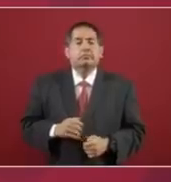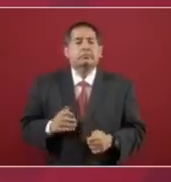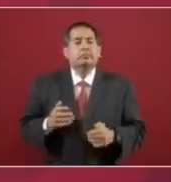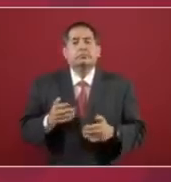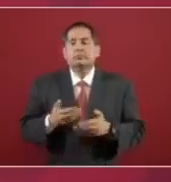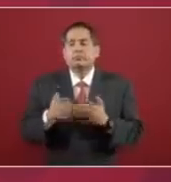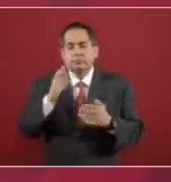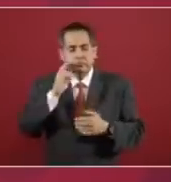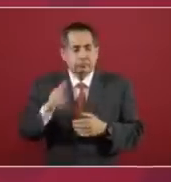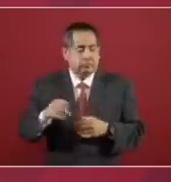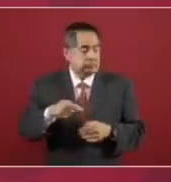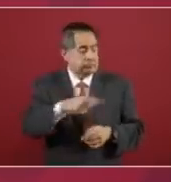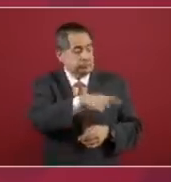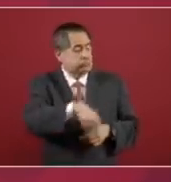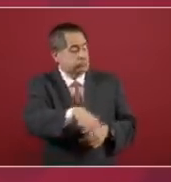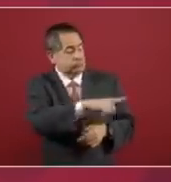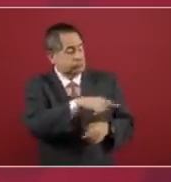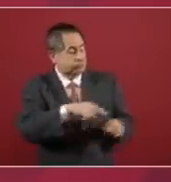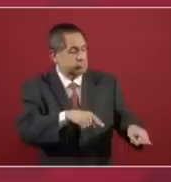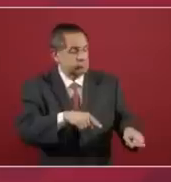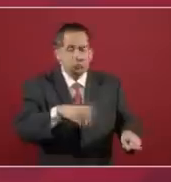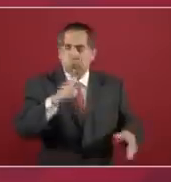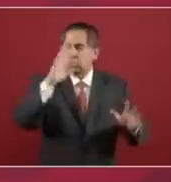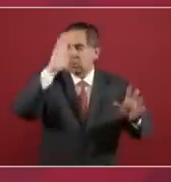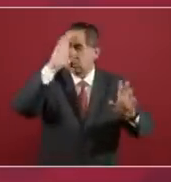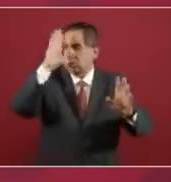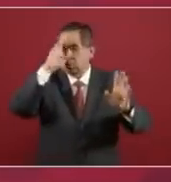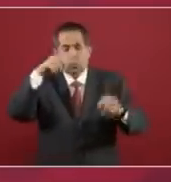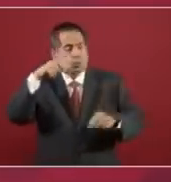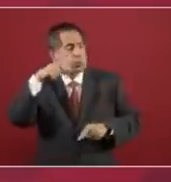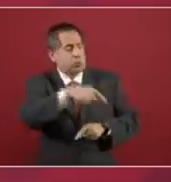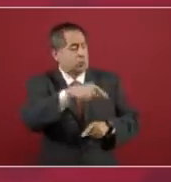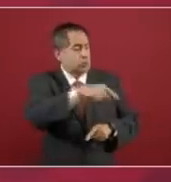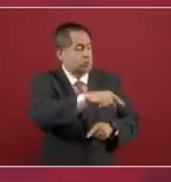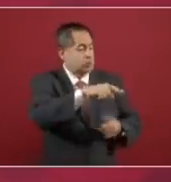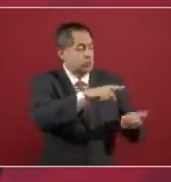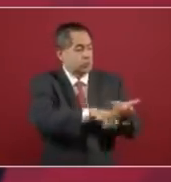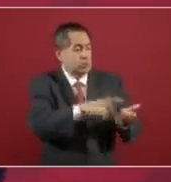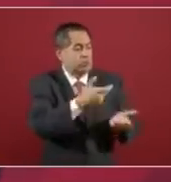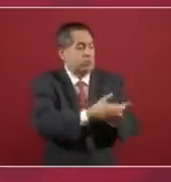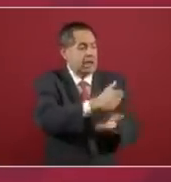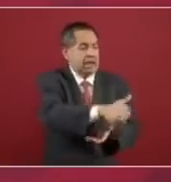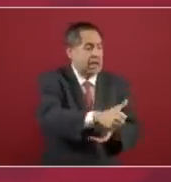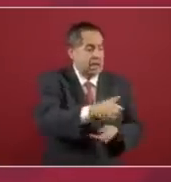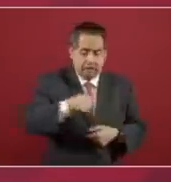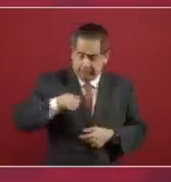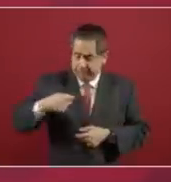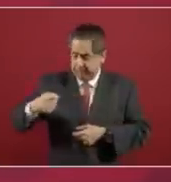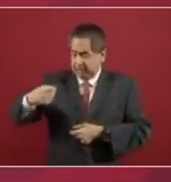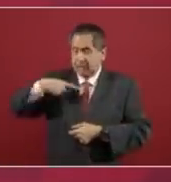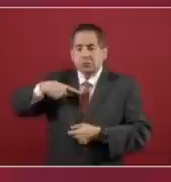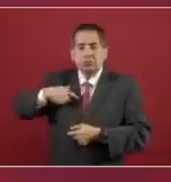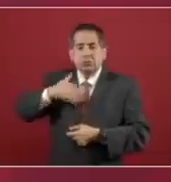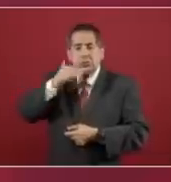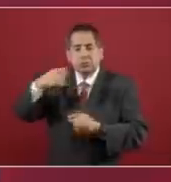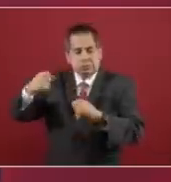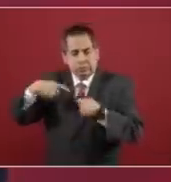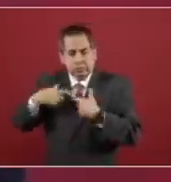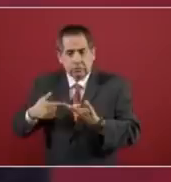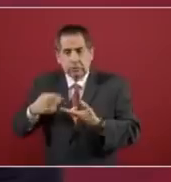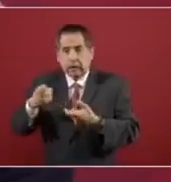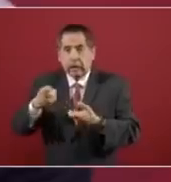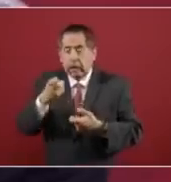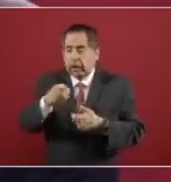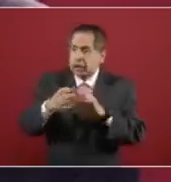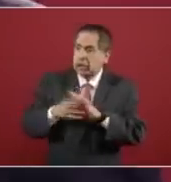la paja en el ojo ajeno y no la viga en el propio y allí nos tenían